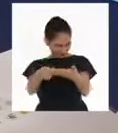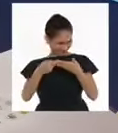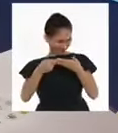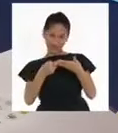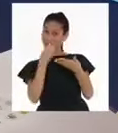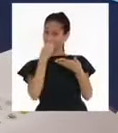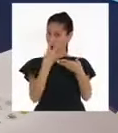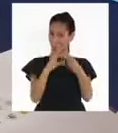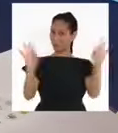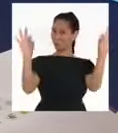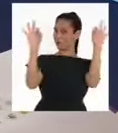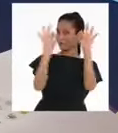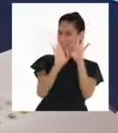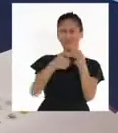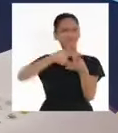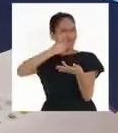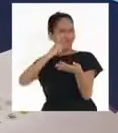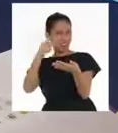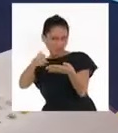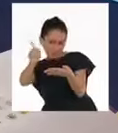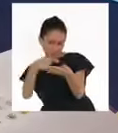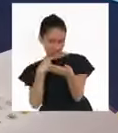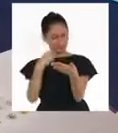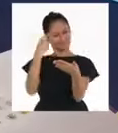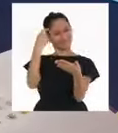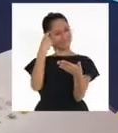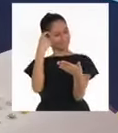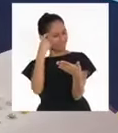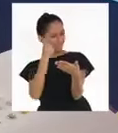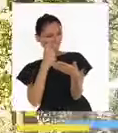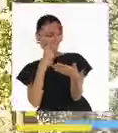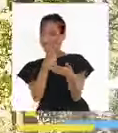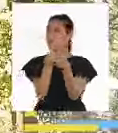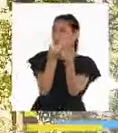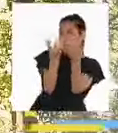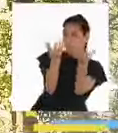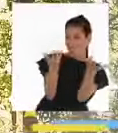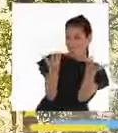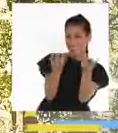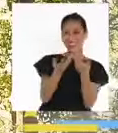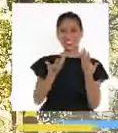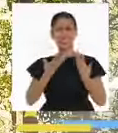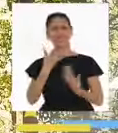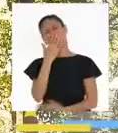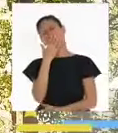interesantísimo el día de ayer y estuve pensando en eso. ¿Cómo estás? Ay,